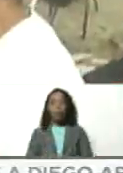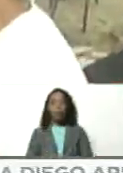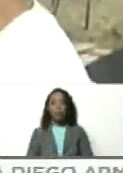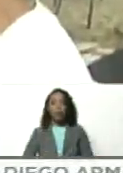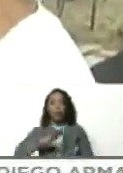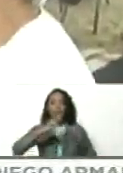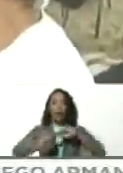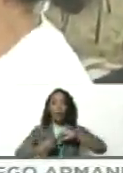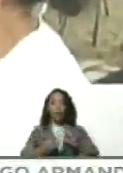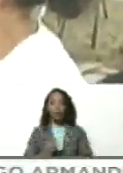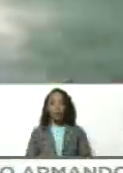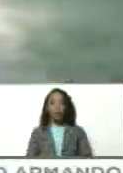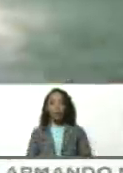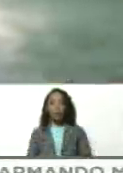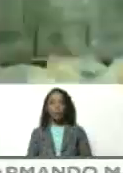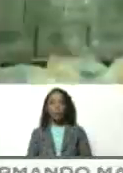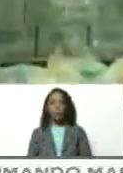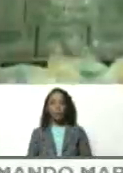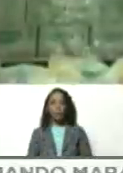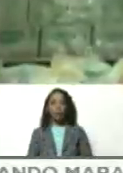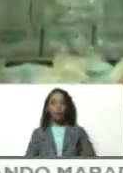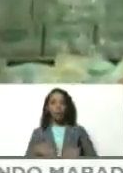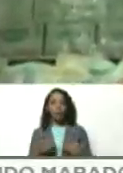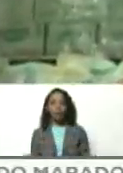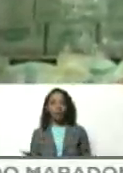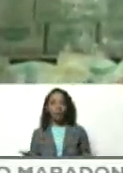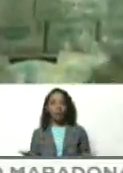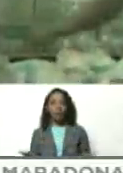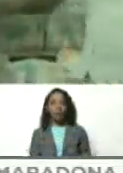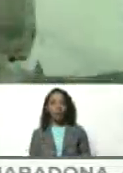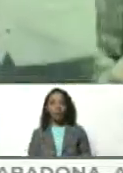clap, de